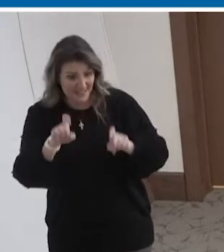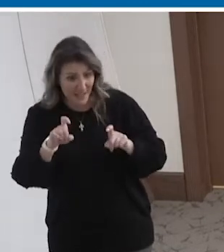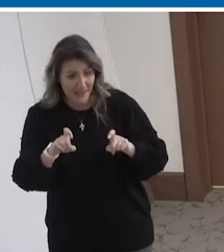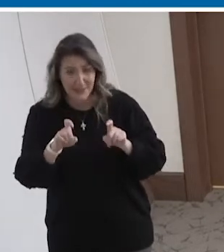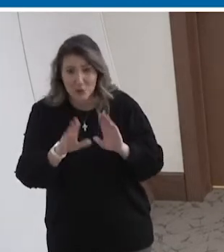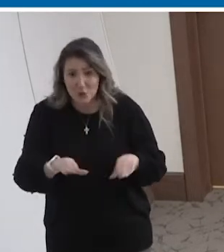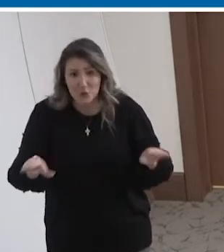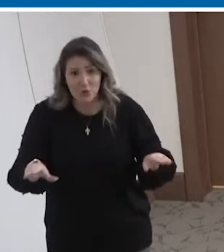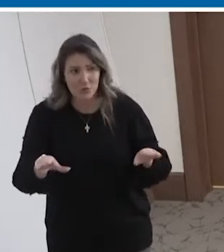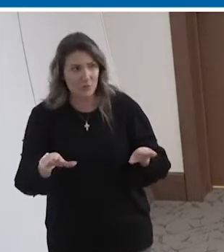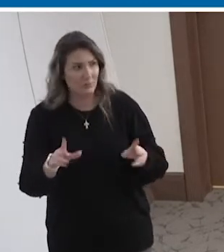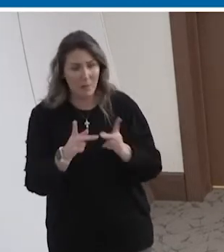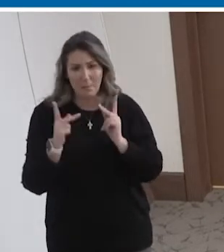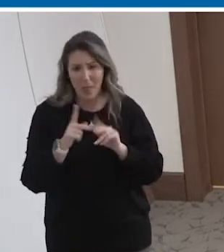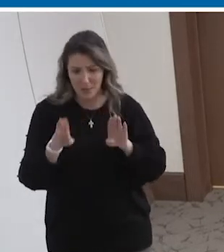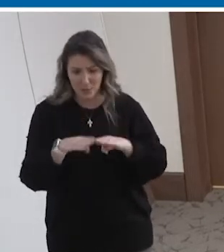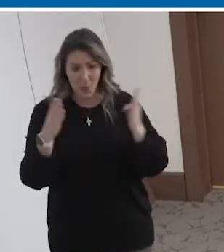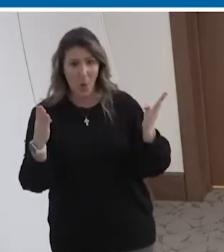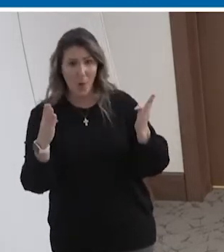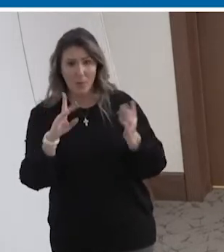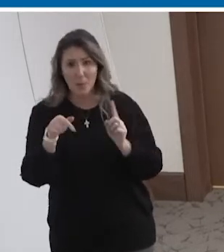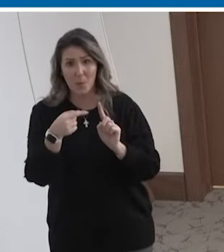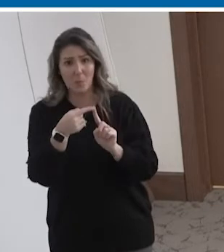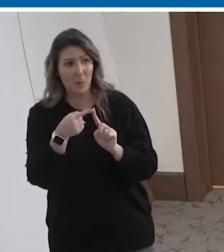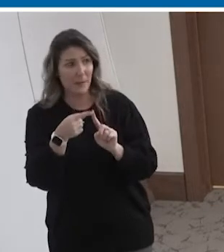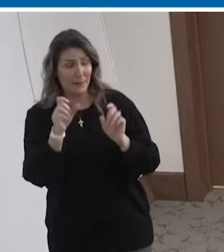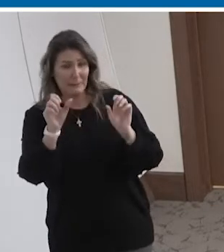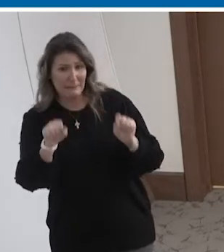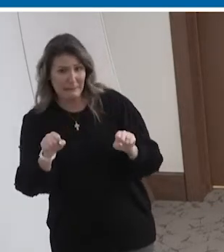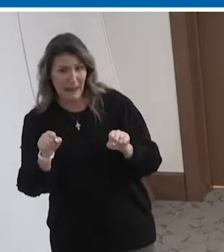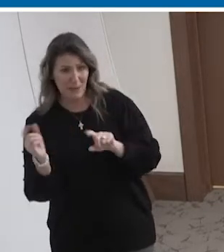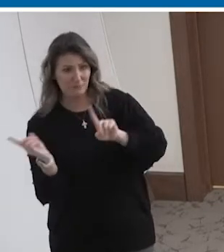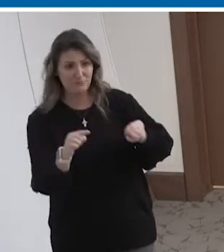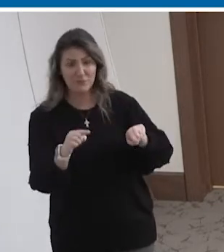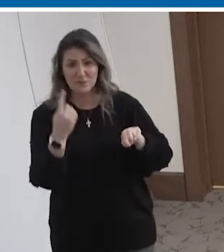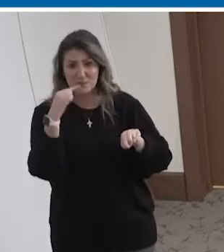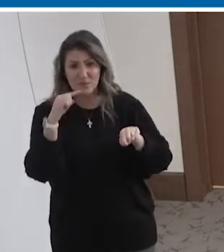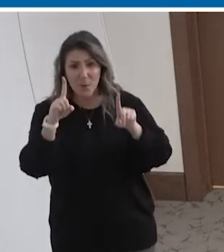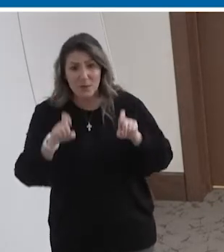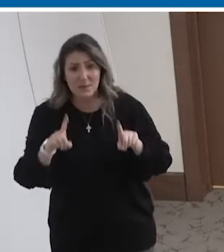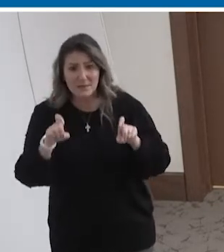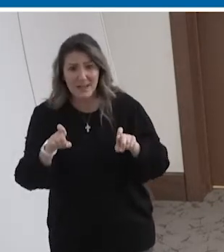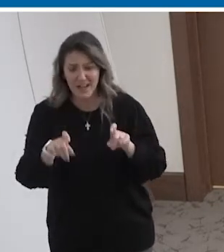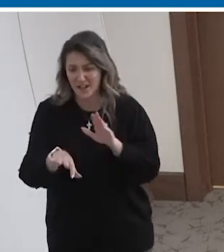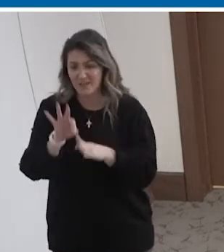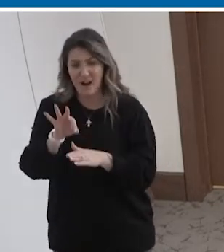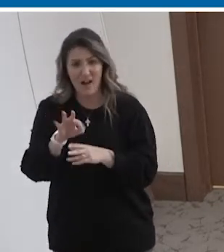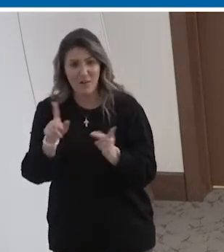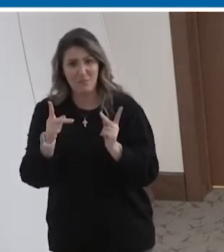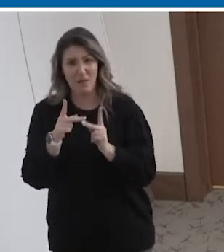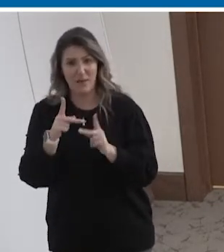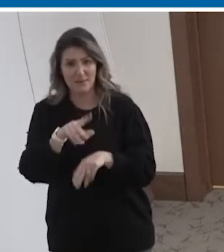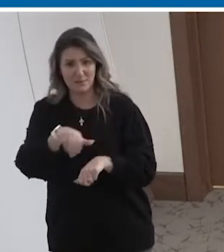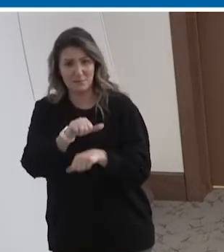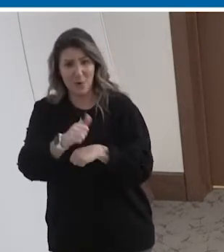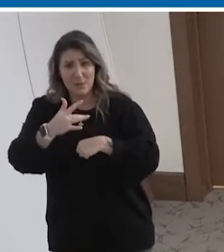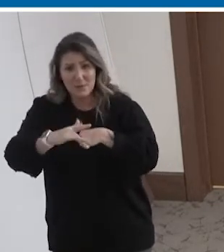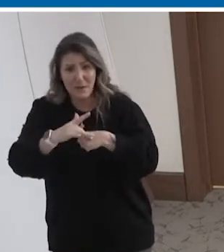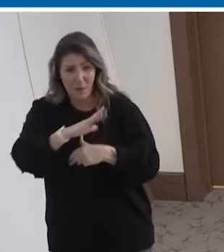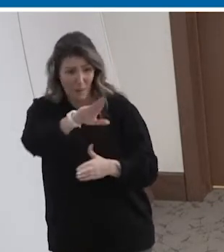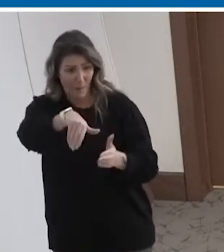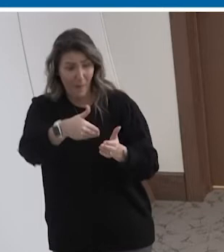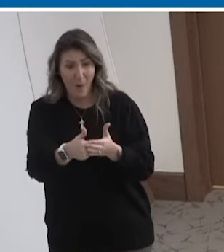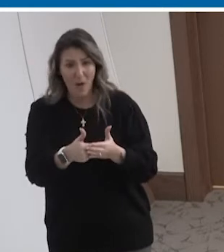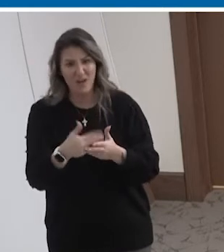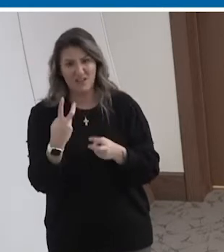that's open when you can take your child to be tested. And you need to find a place that has appointments available. And all of these things can